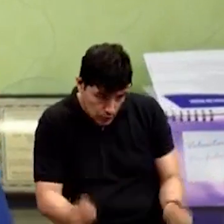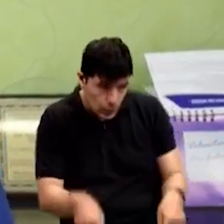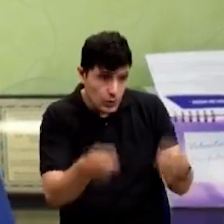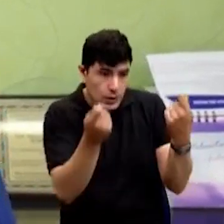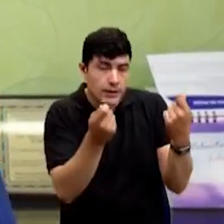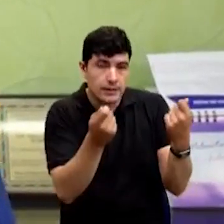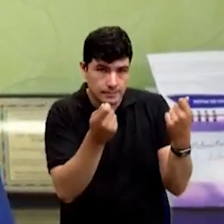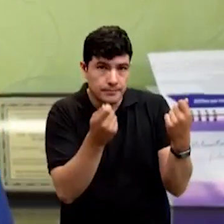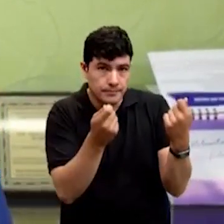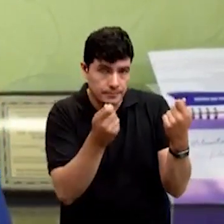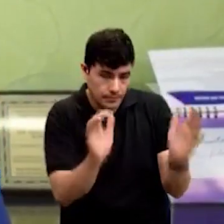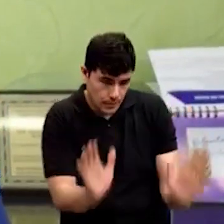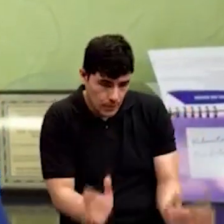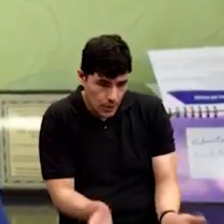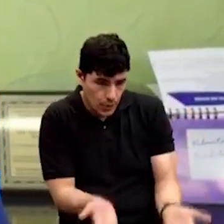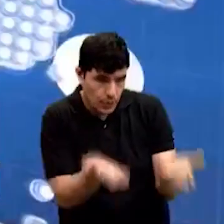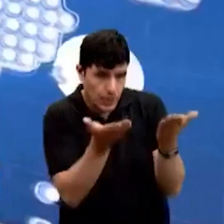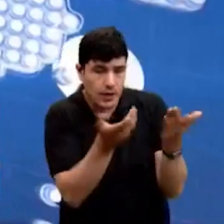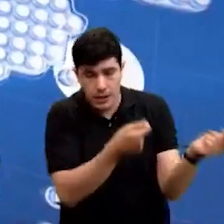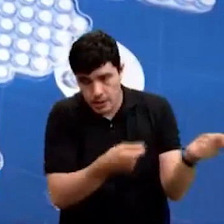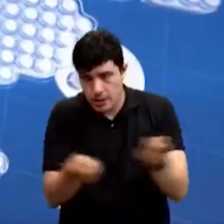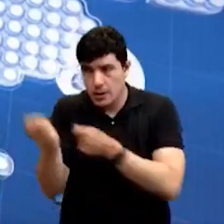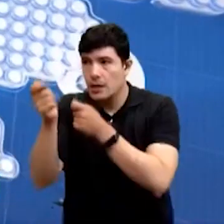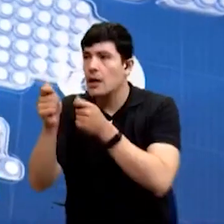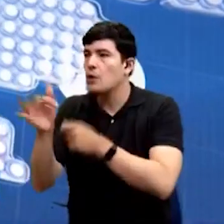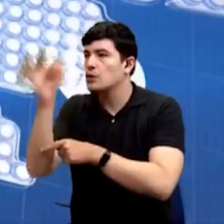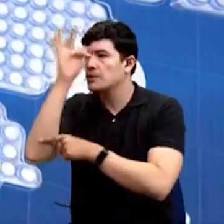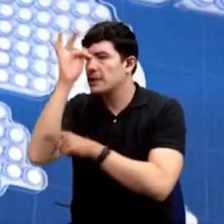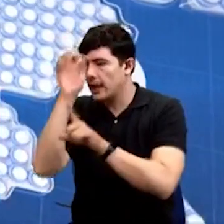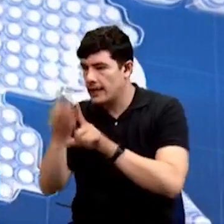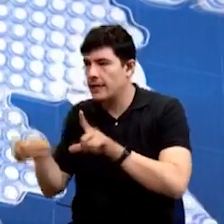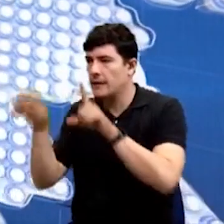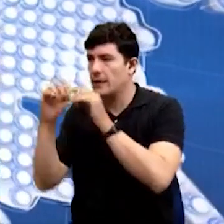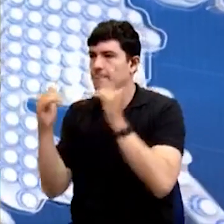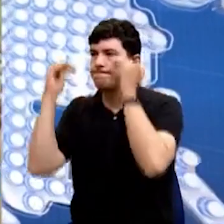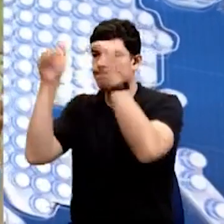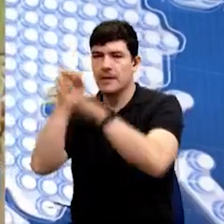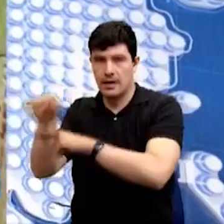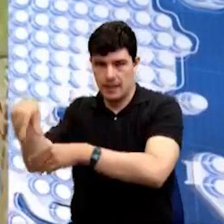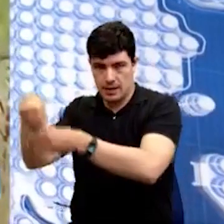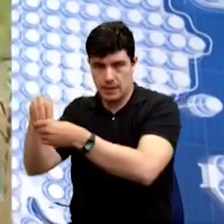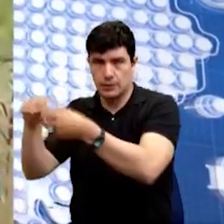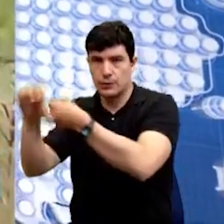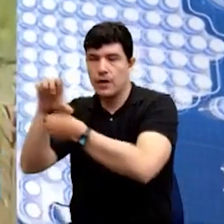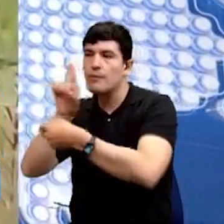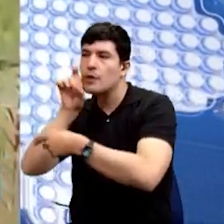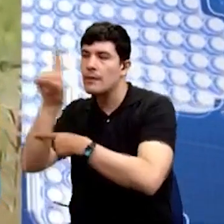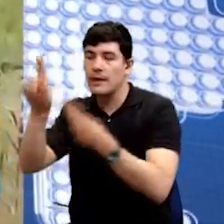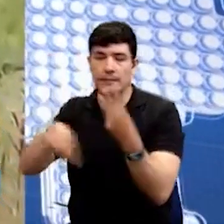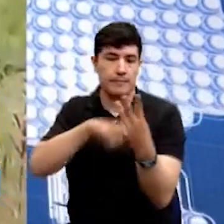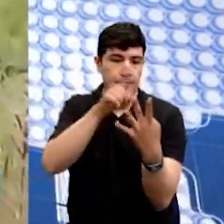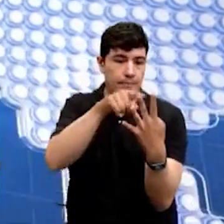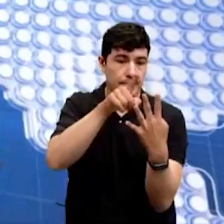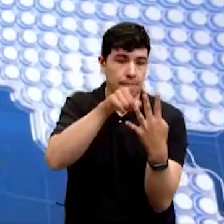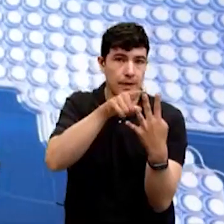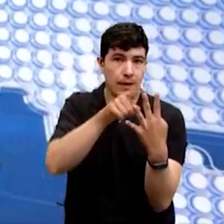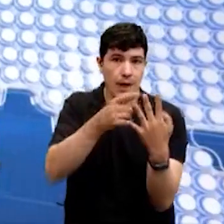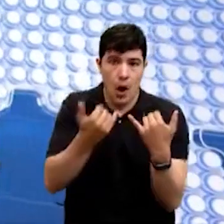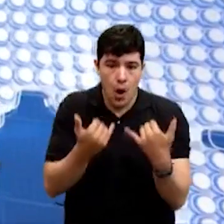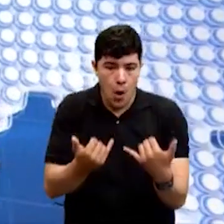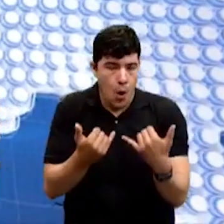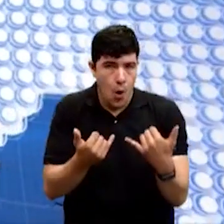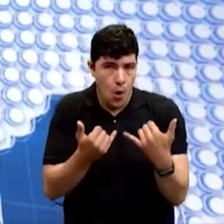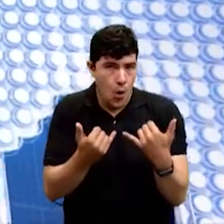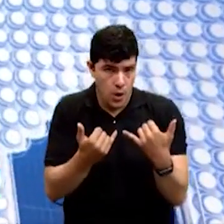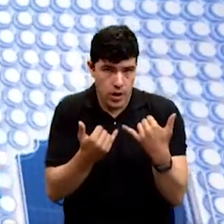de remisión para un hospital de alta complejidad en Bucaramanga. El otro paciente, el día de hoy, salió de